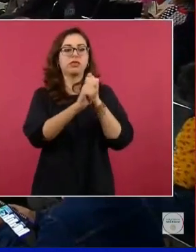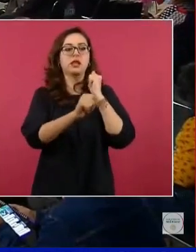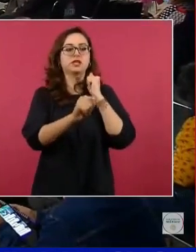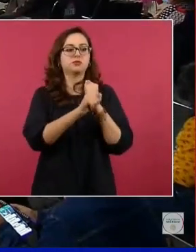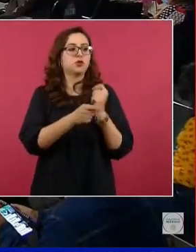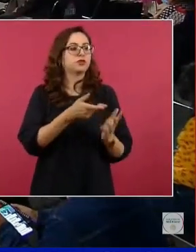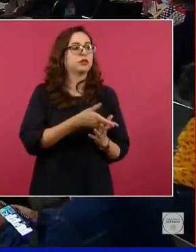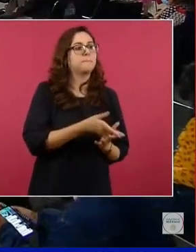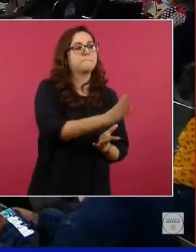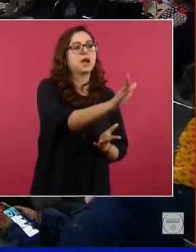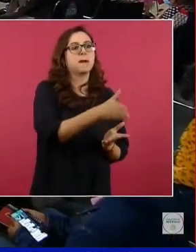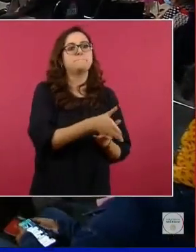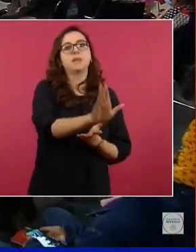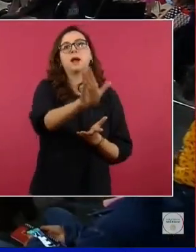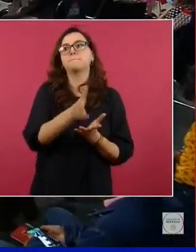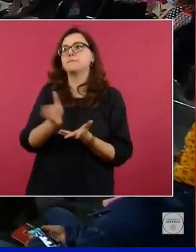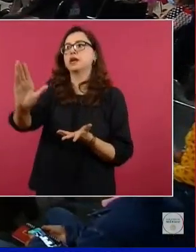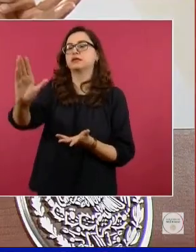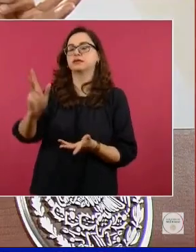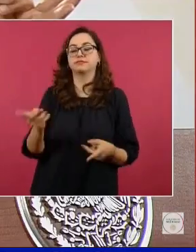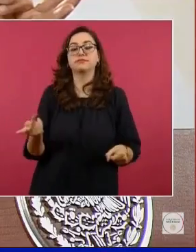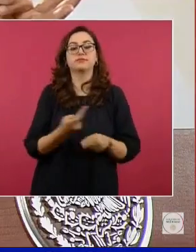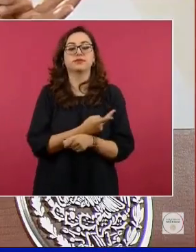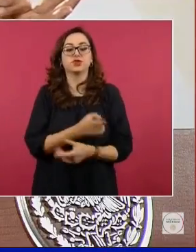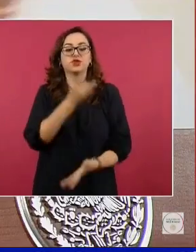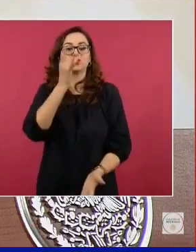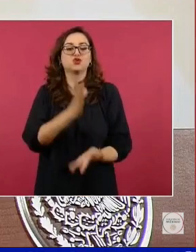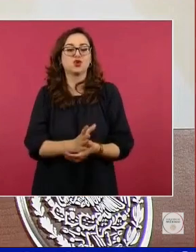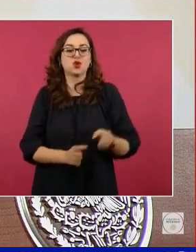cadenas comerciales